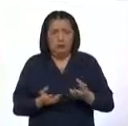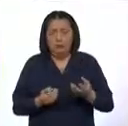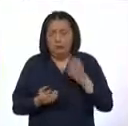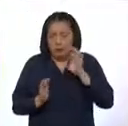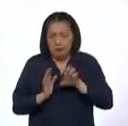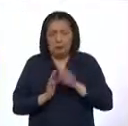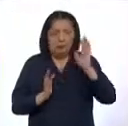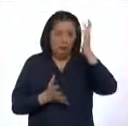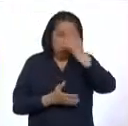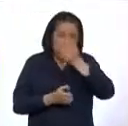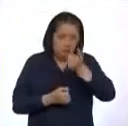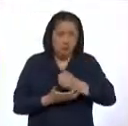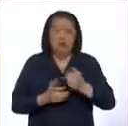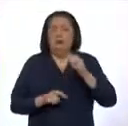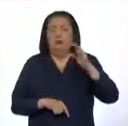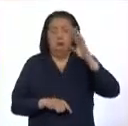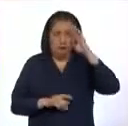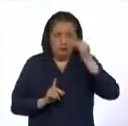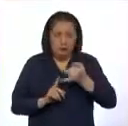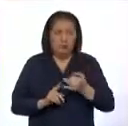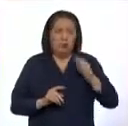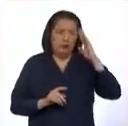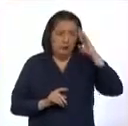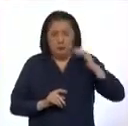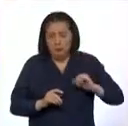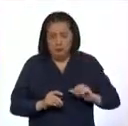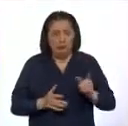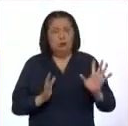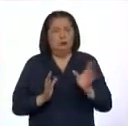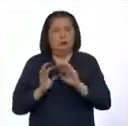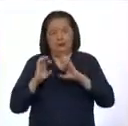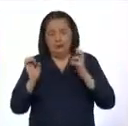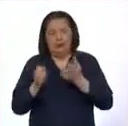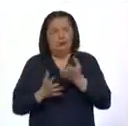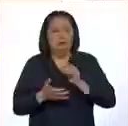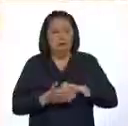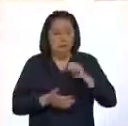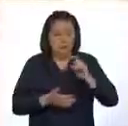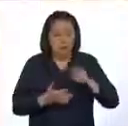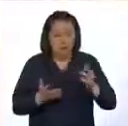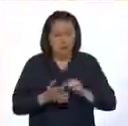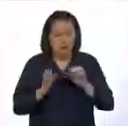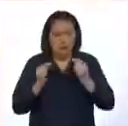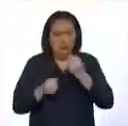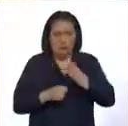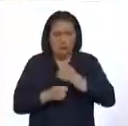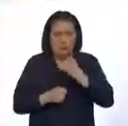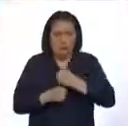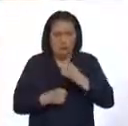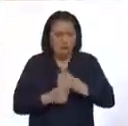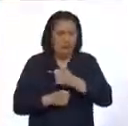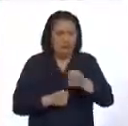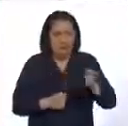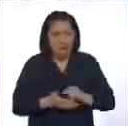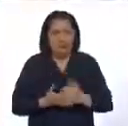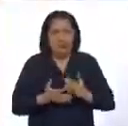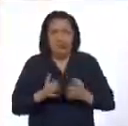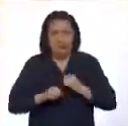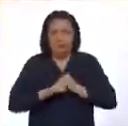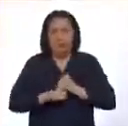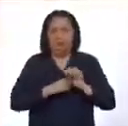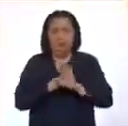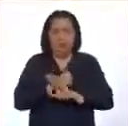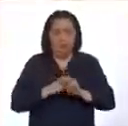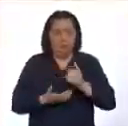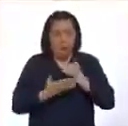los bomberos, con la Policía Nacional, los serenos y todo el equipo técnico que tenga que ver con el grupo de trabajo, la plataforma de defensa civil,